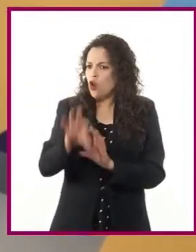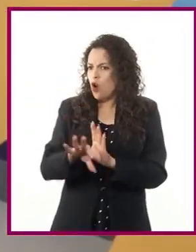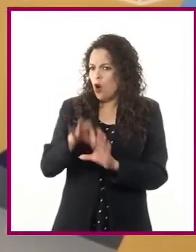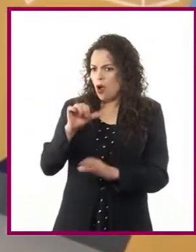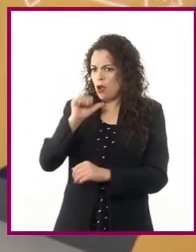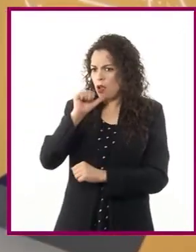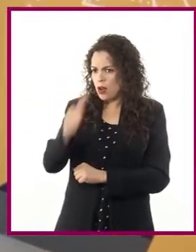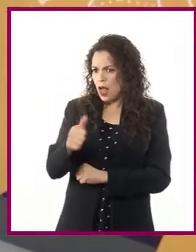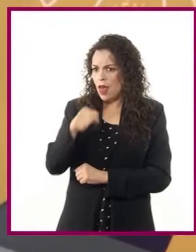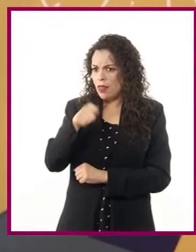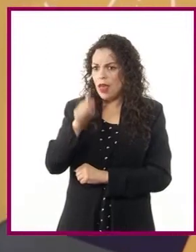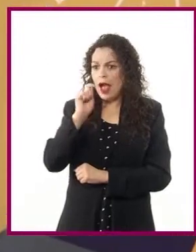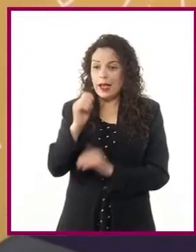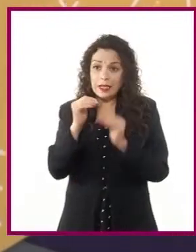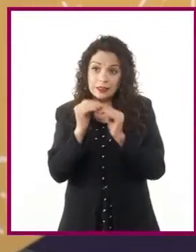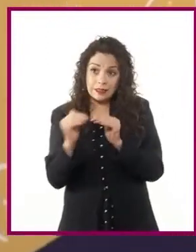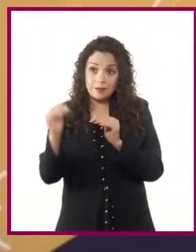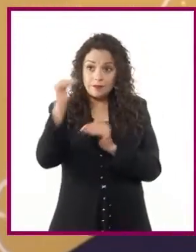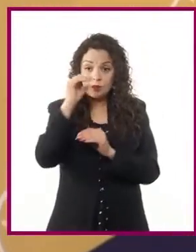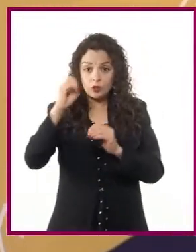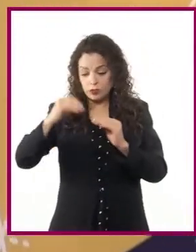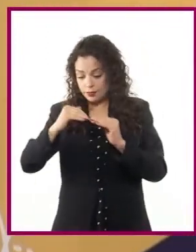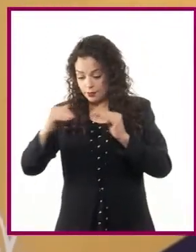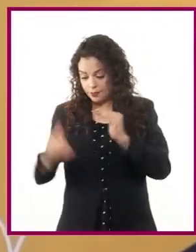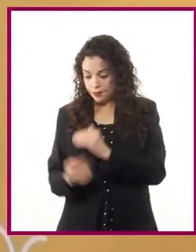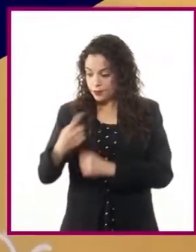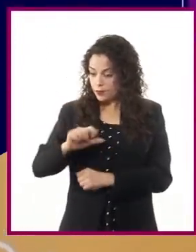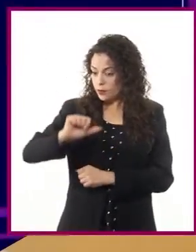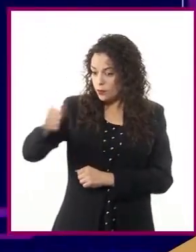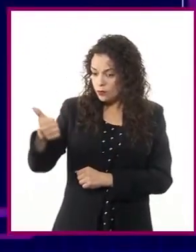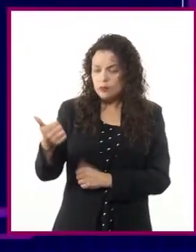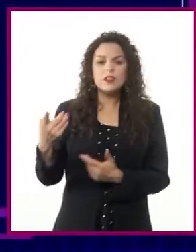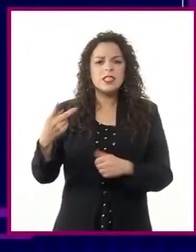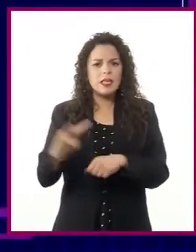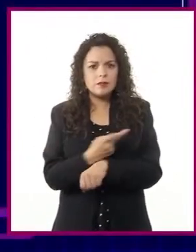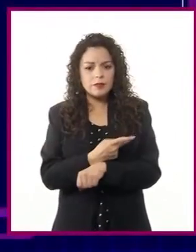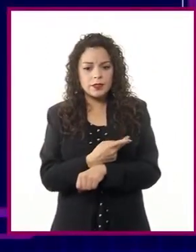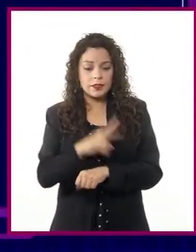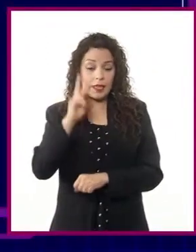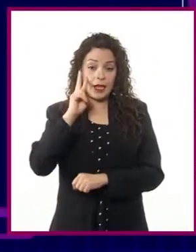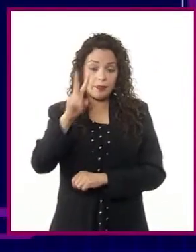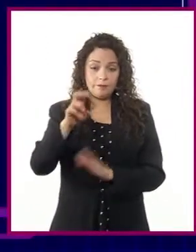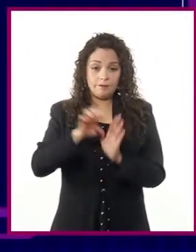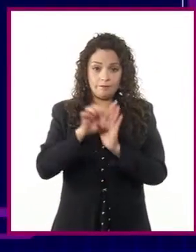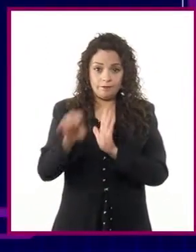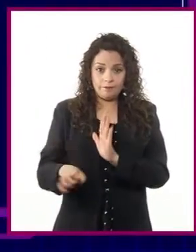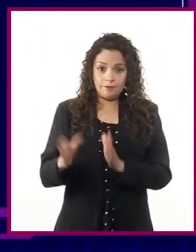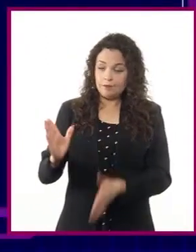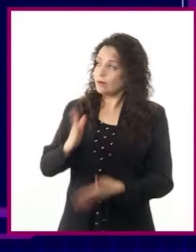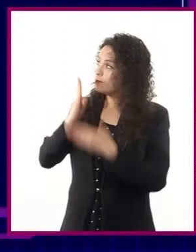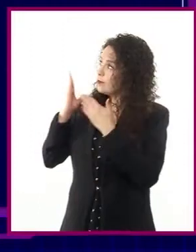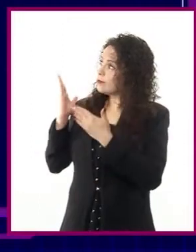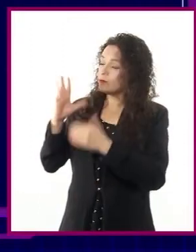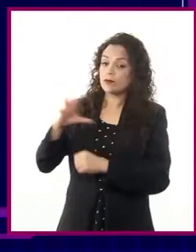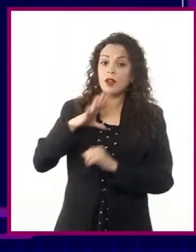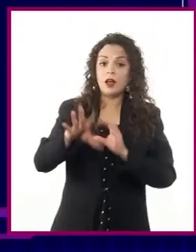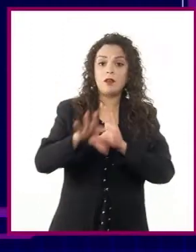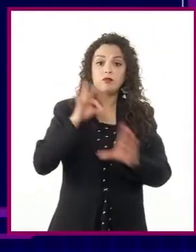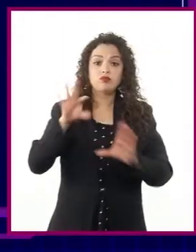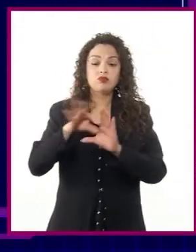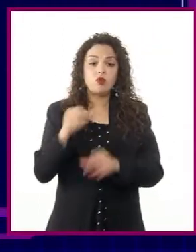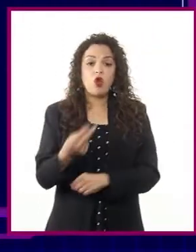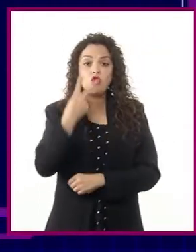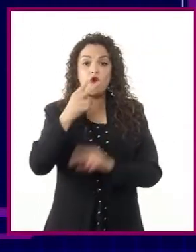sea inmediatamente superior o inferior a otra? En este caso, hemos tomado dos unidades de masa que no